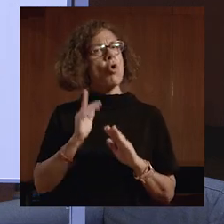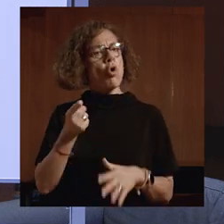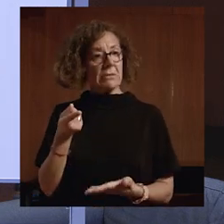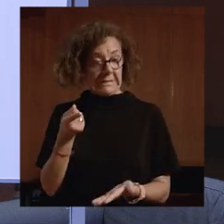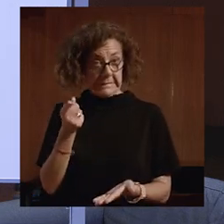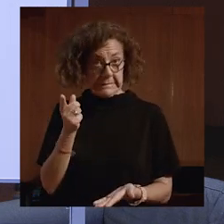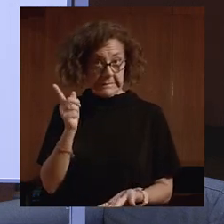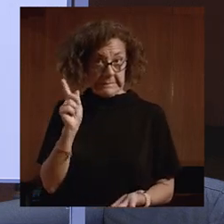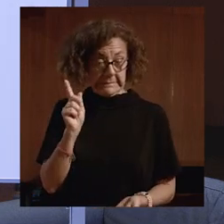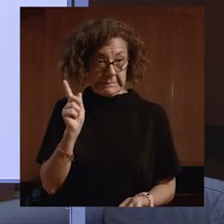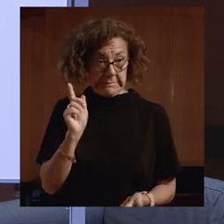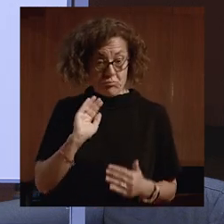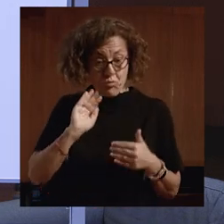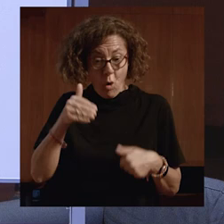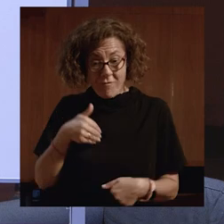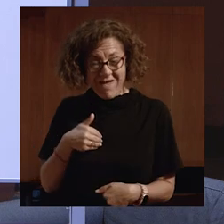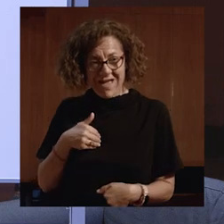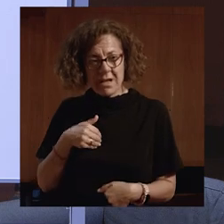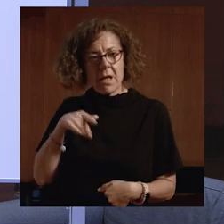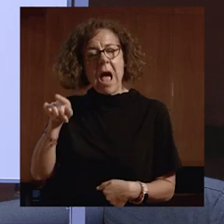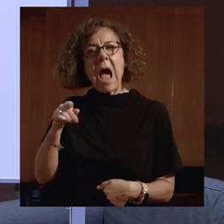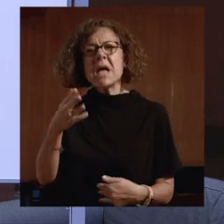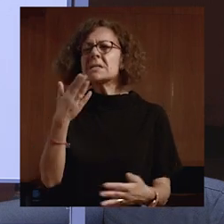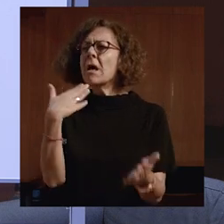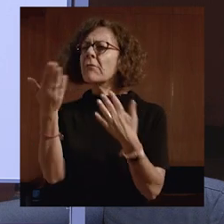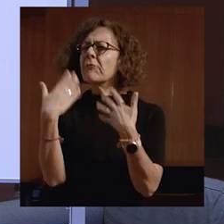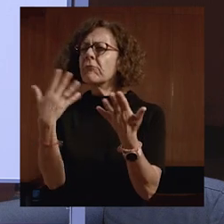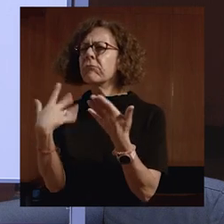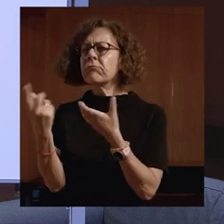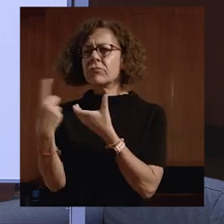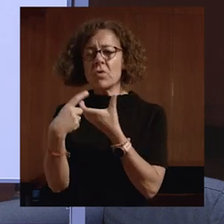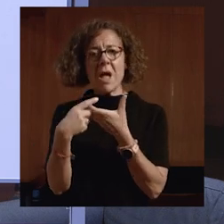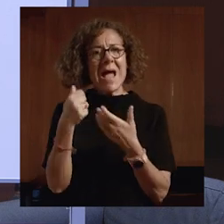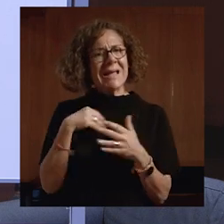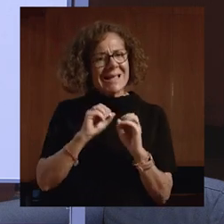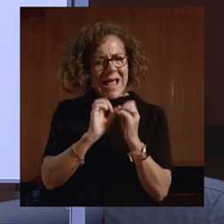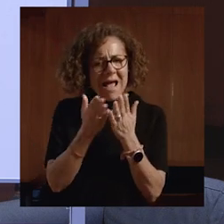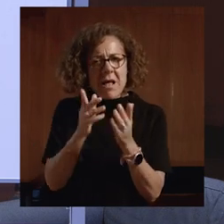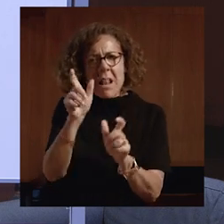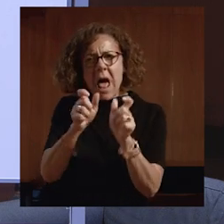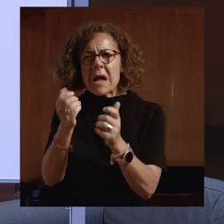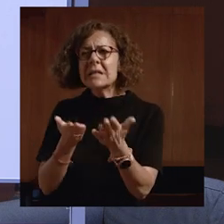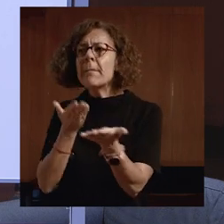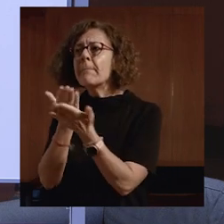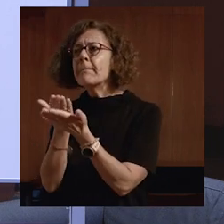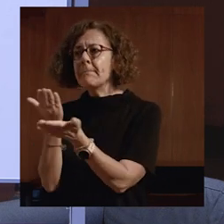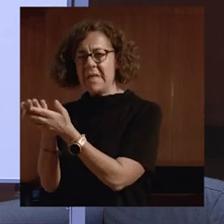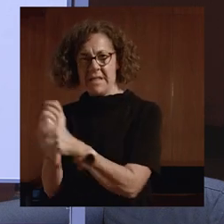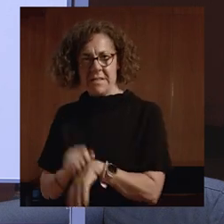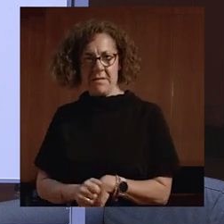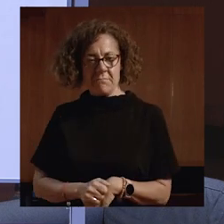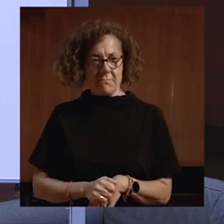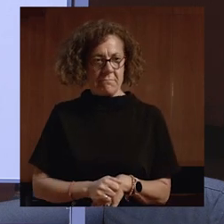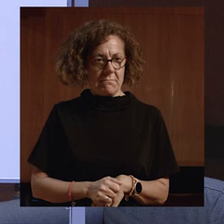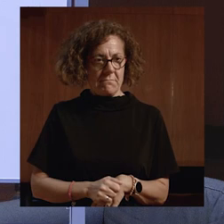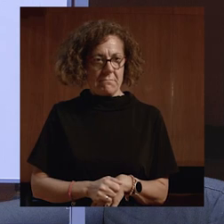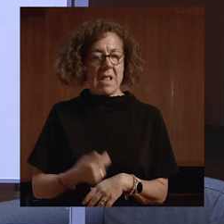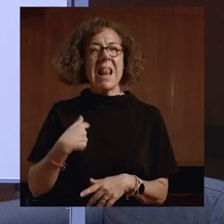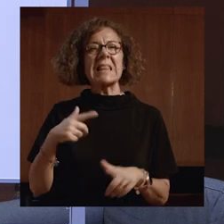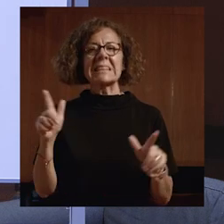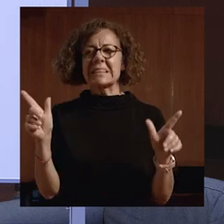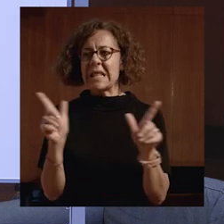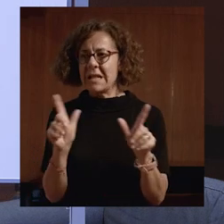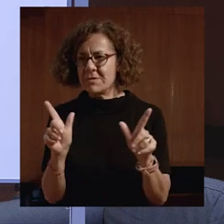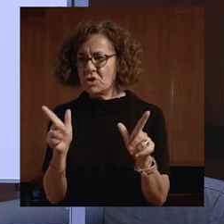parte a esta oralidad, que de hecho el mundo ya lo demanda. El podcast, YouTube, la